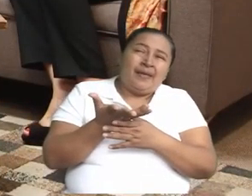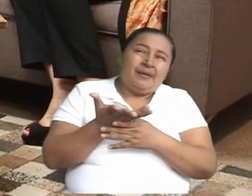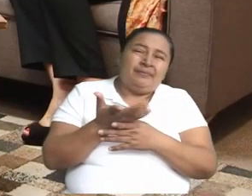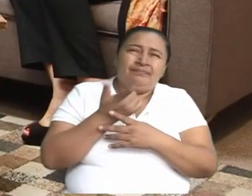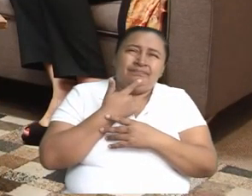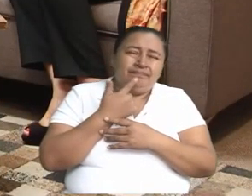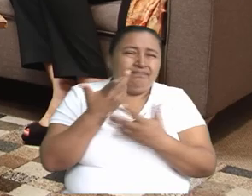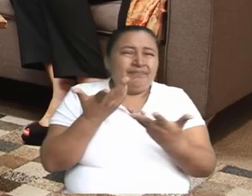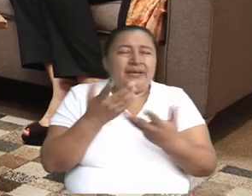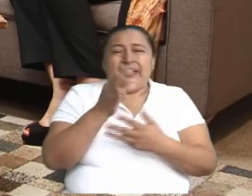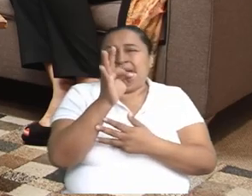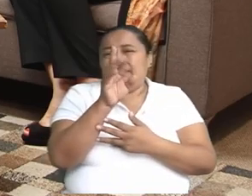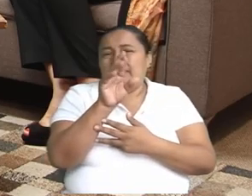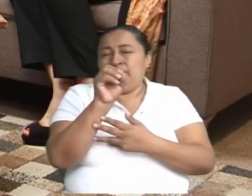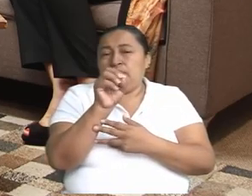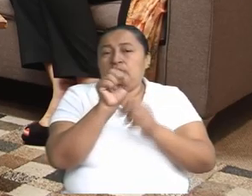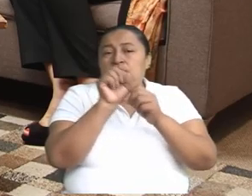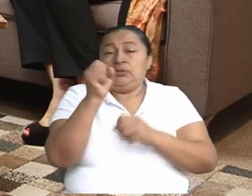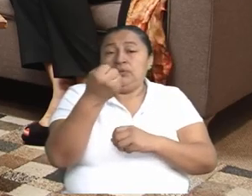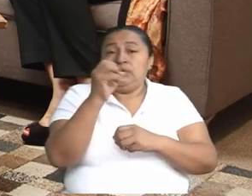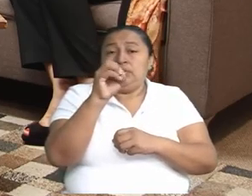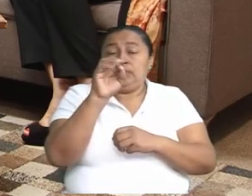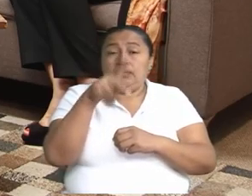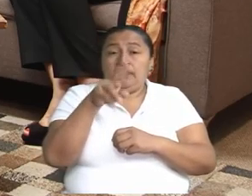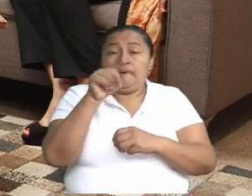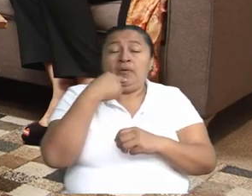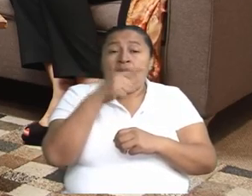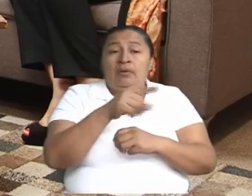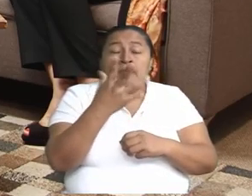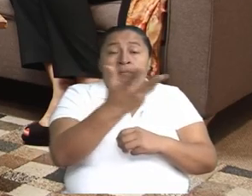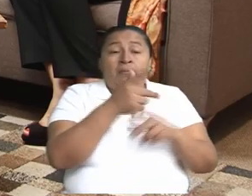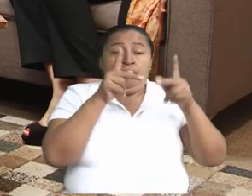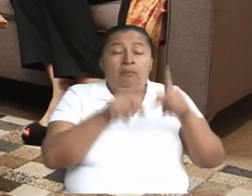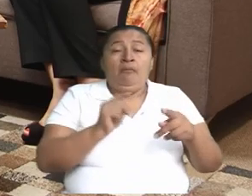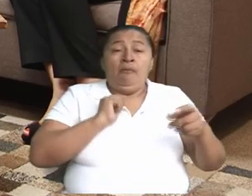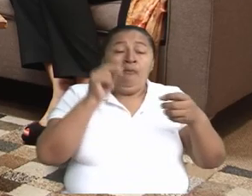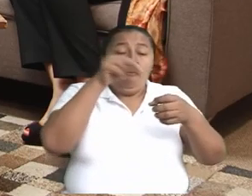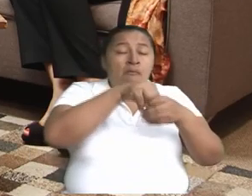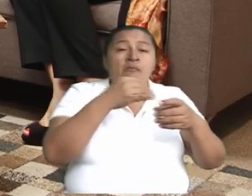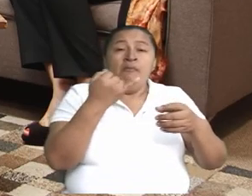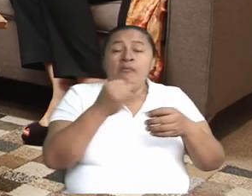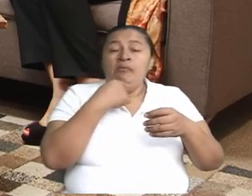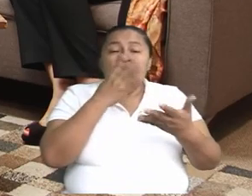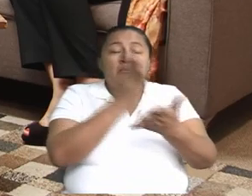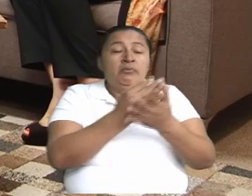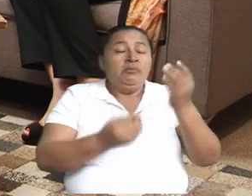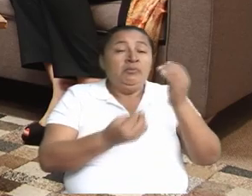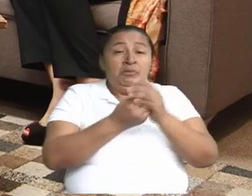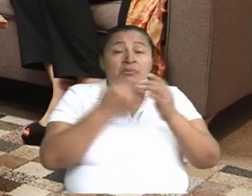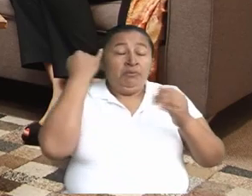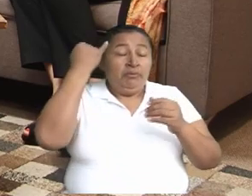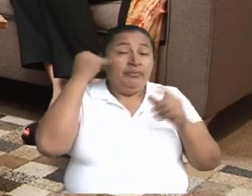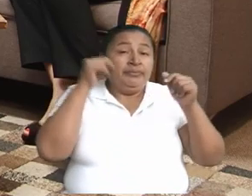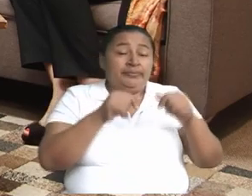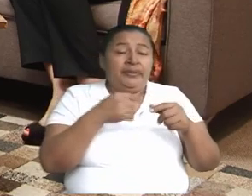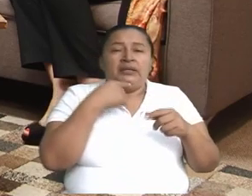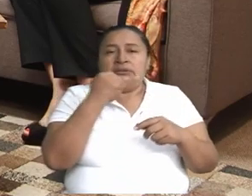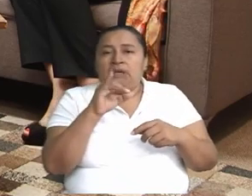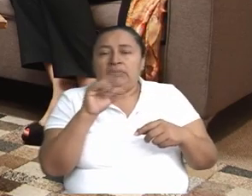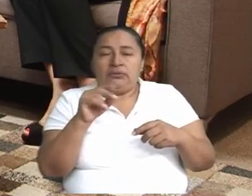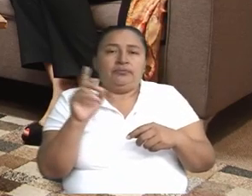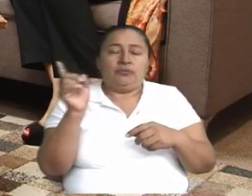internacional en que todos los partidos obligatoriamente tienen que hacer lo que ahí se decida. Lo que es eso, un foro